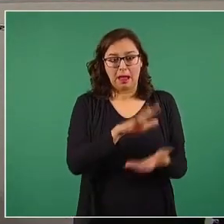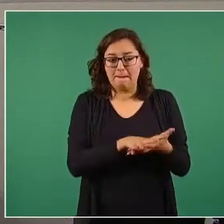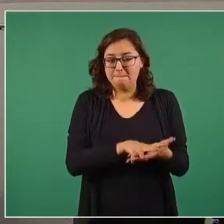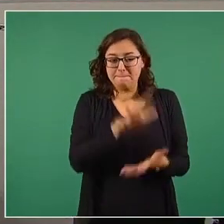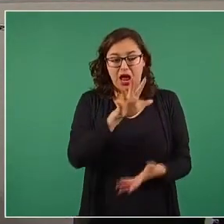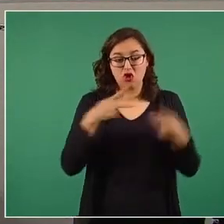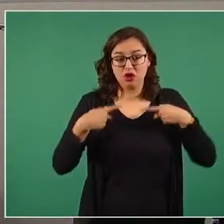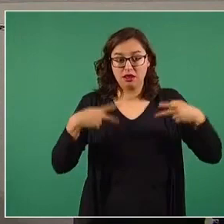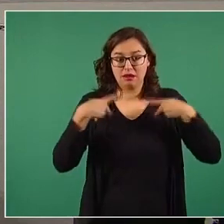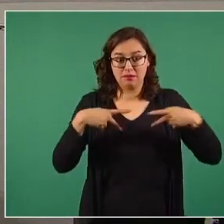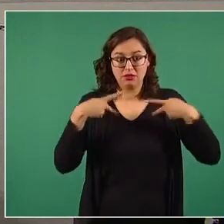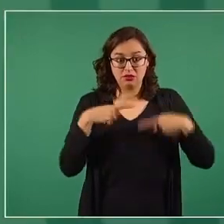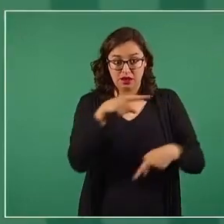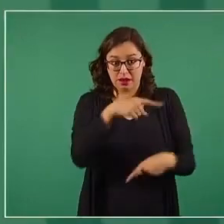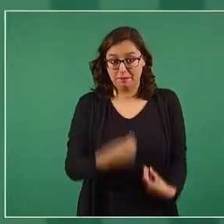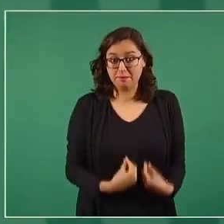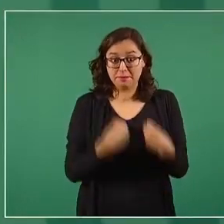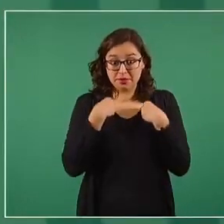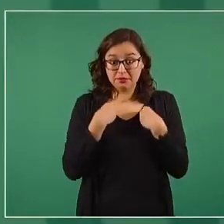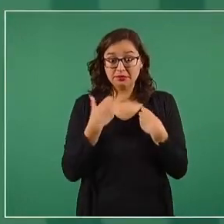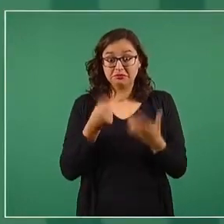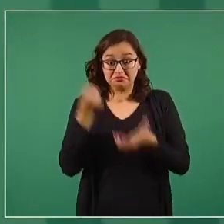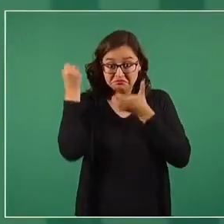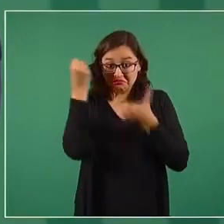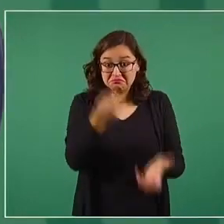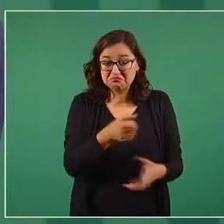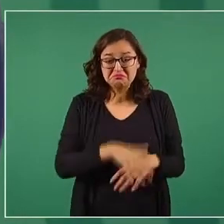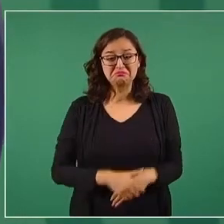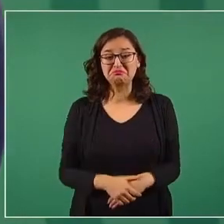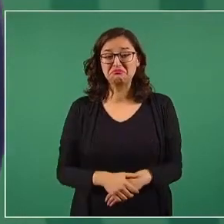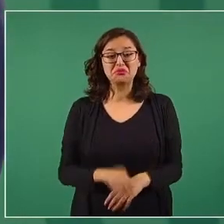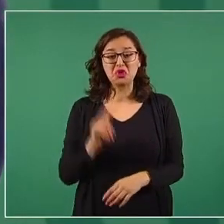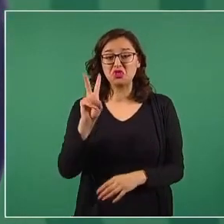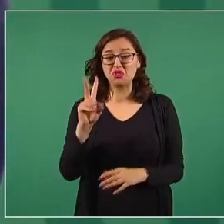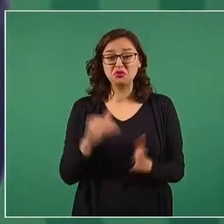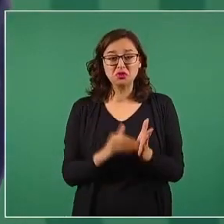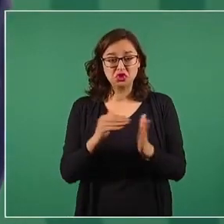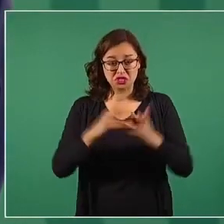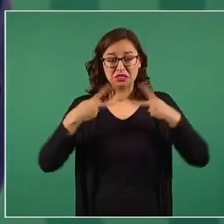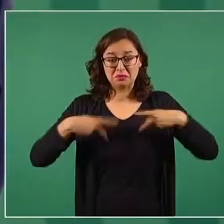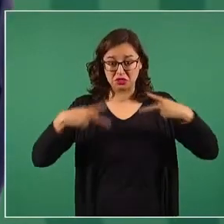de México, debe tener Ecatepec como 2 millones de habitantes.